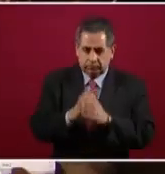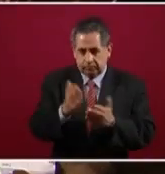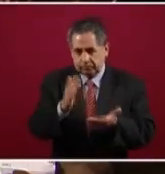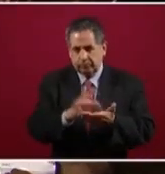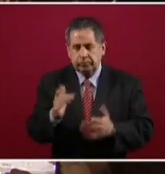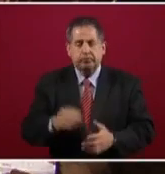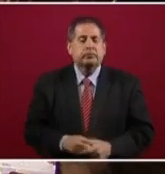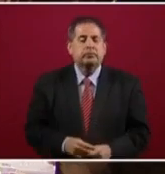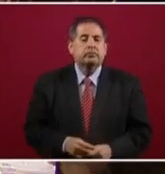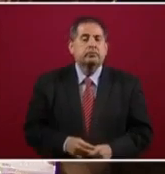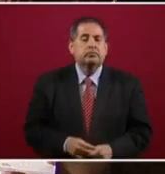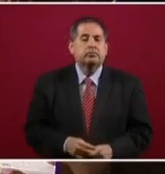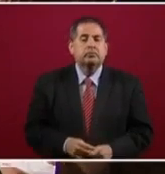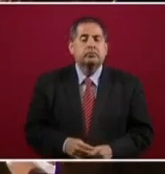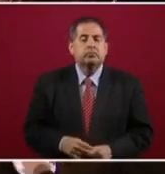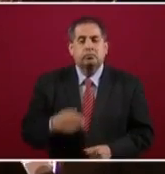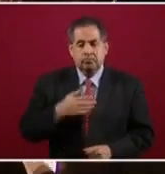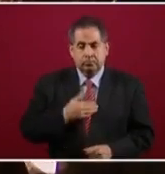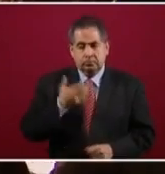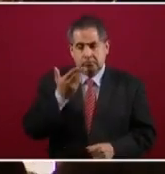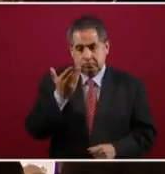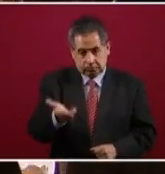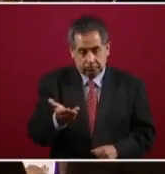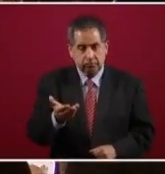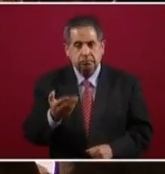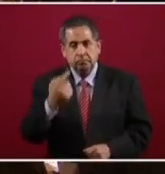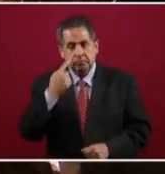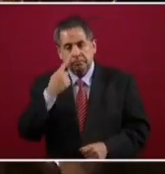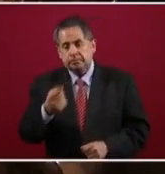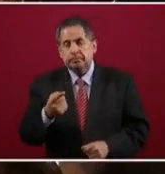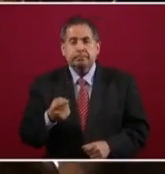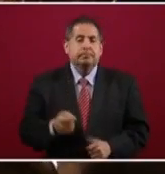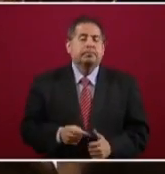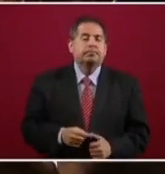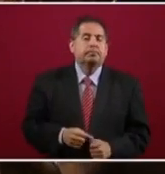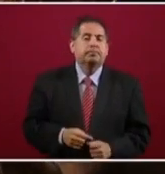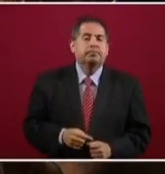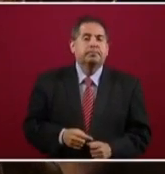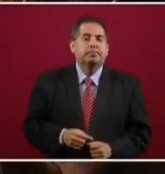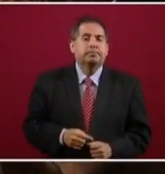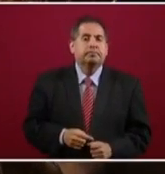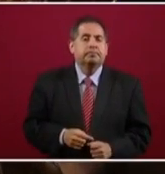Gracias. Pues yo les propongo que cuando tengamos la